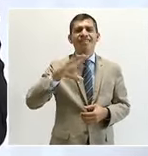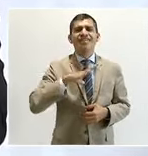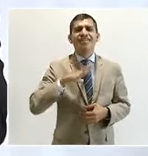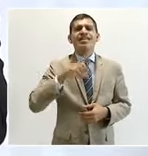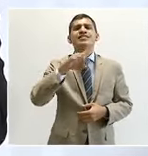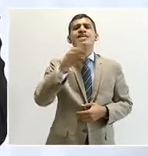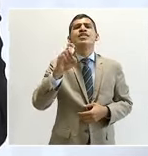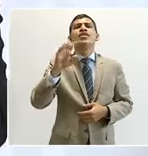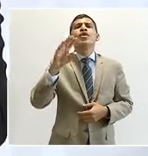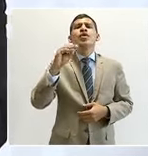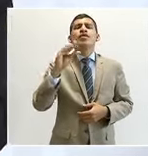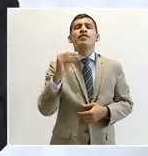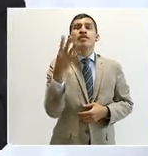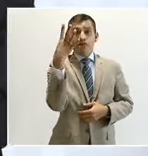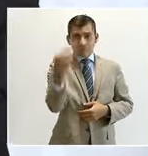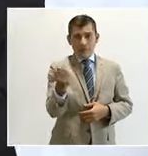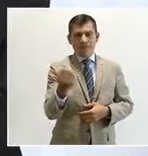estudiantes